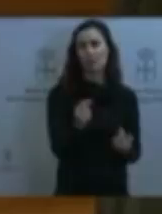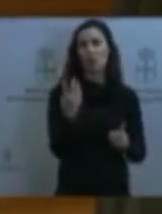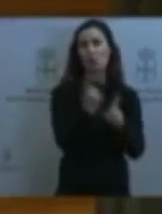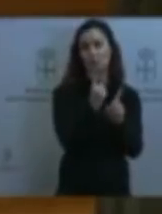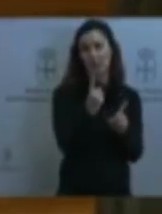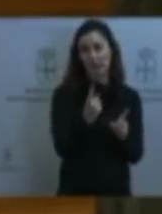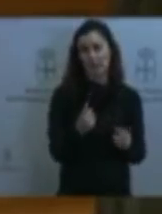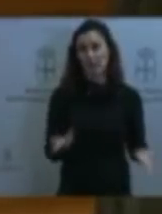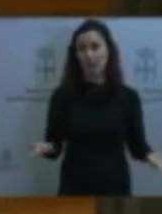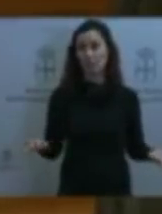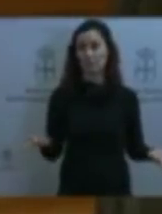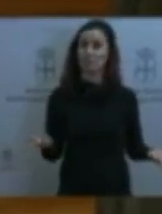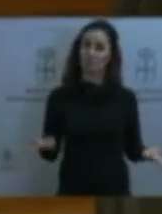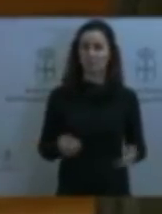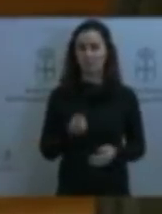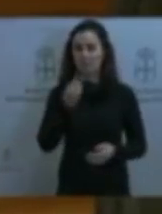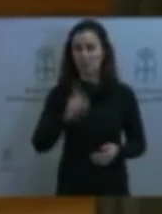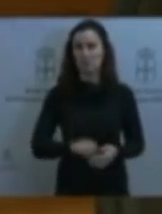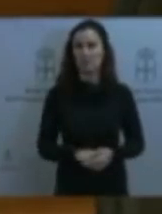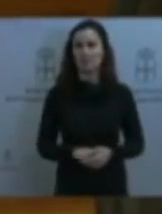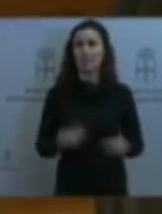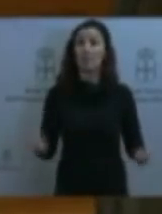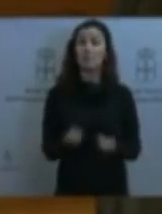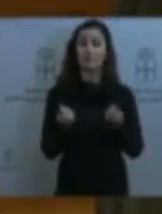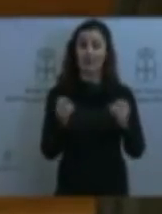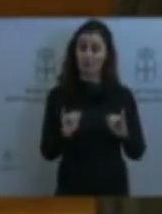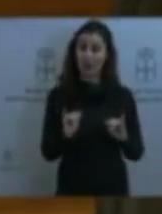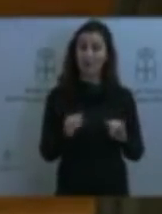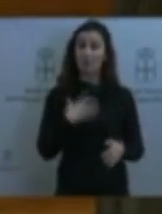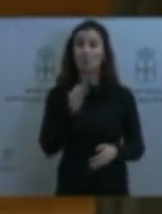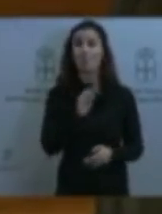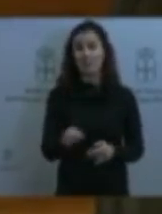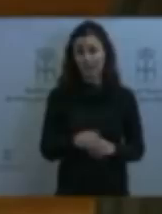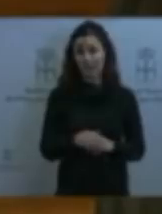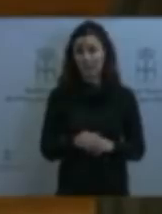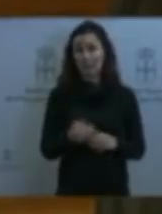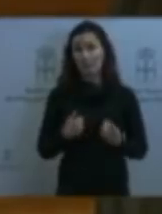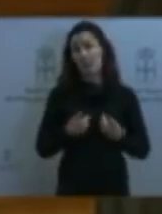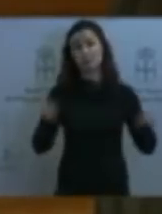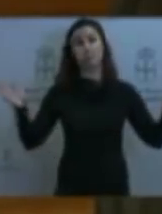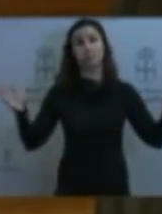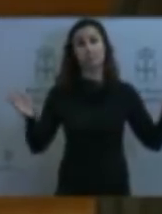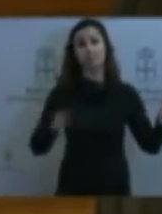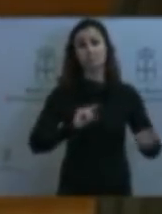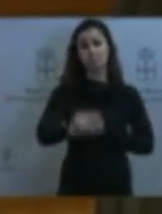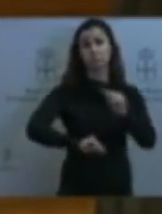pero que están publicadas y que, sin recato, se puede hablar de que es una capina, de que es más estrecha, de que es...